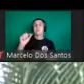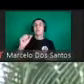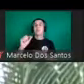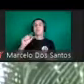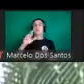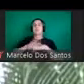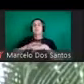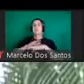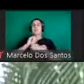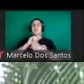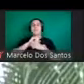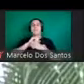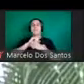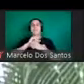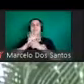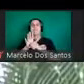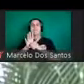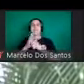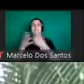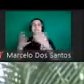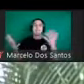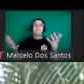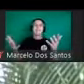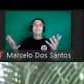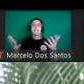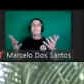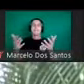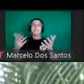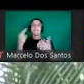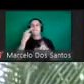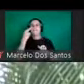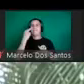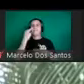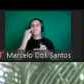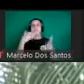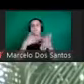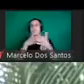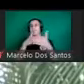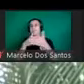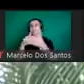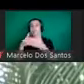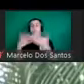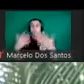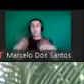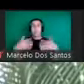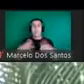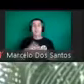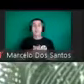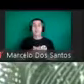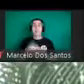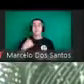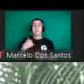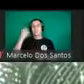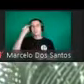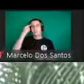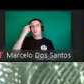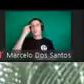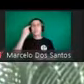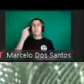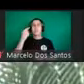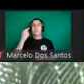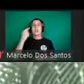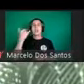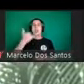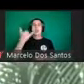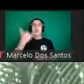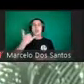lastimosamente algunas brechas se han maximizado. Si bien nosotros vemos como una oportunidad en el área de